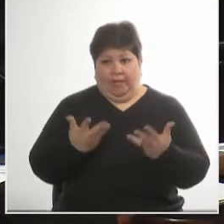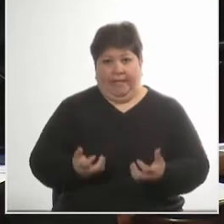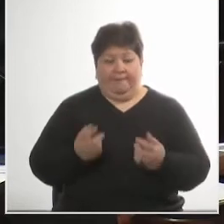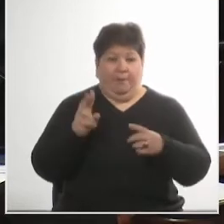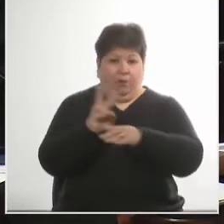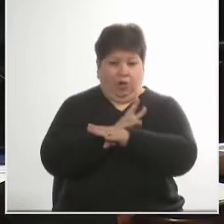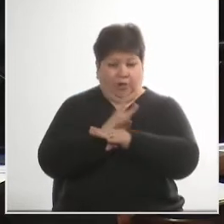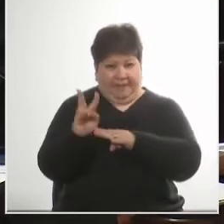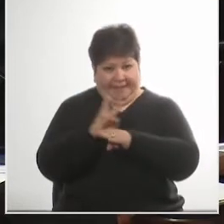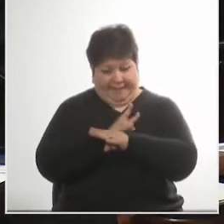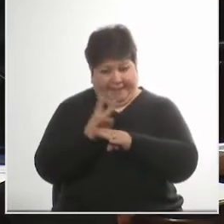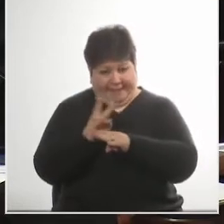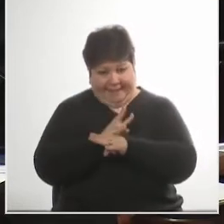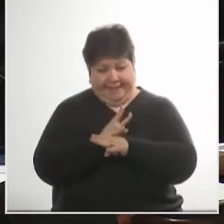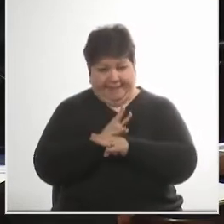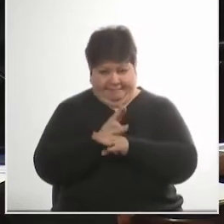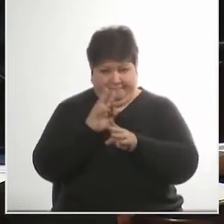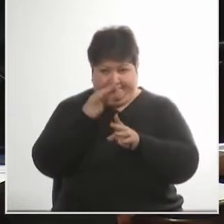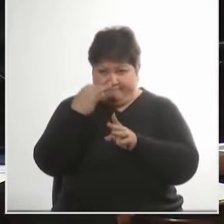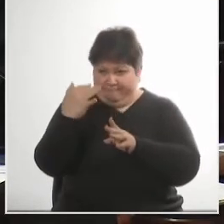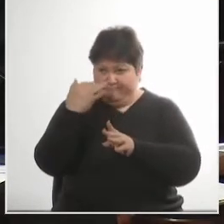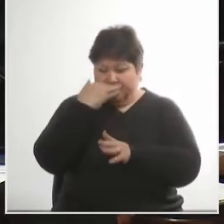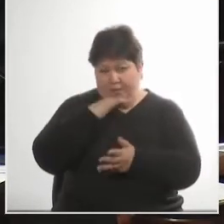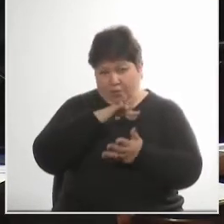El Uruguay fue un país